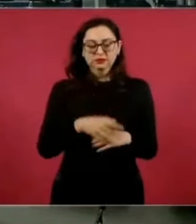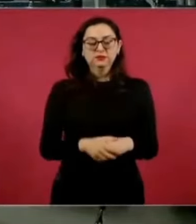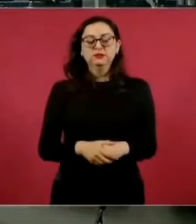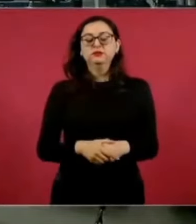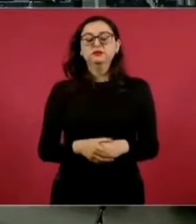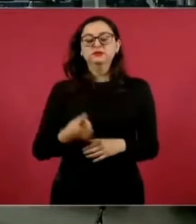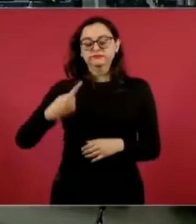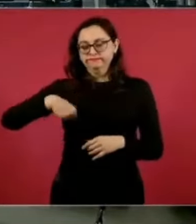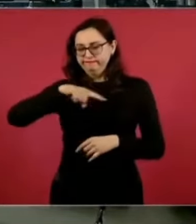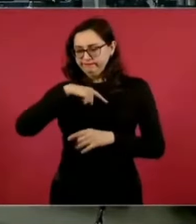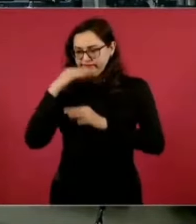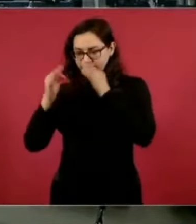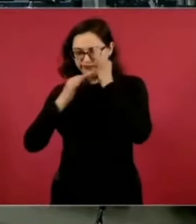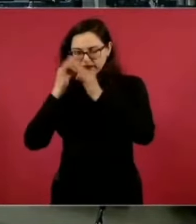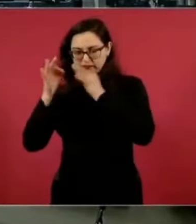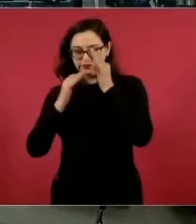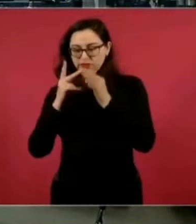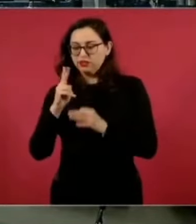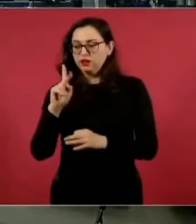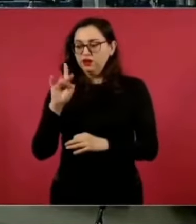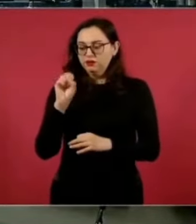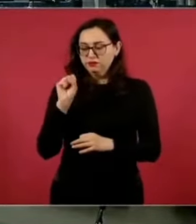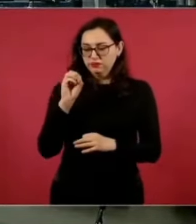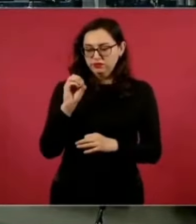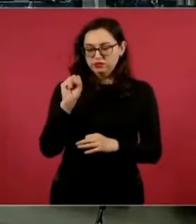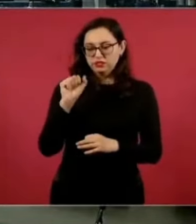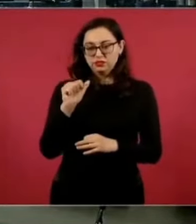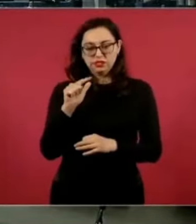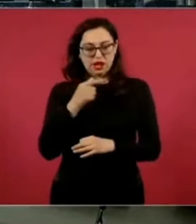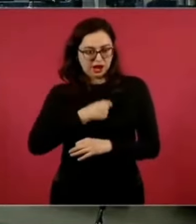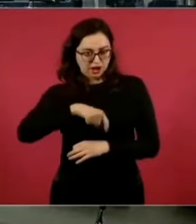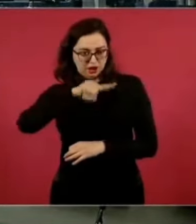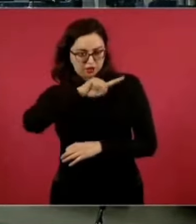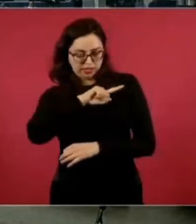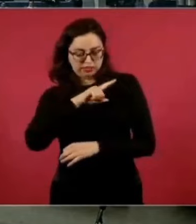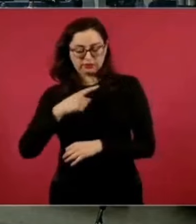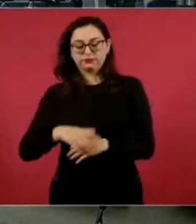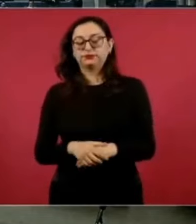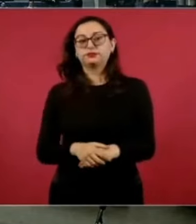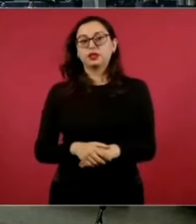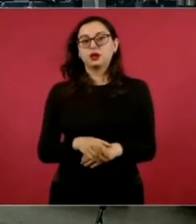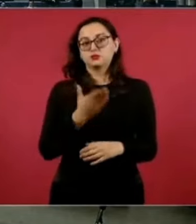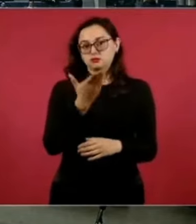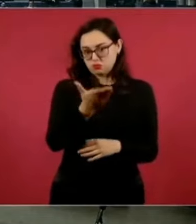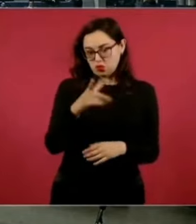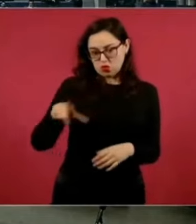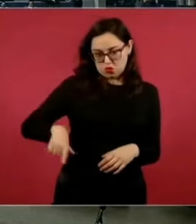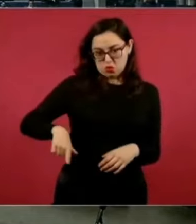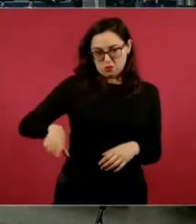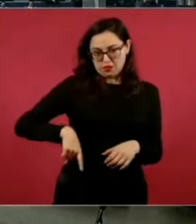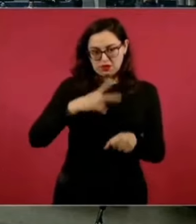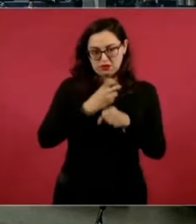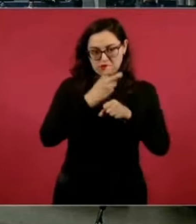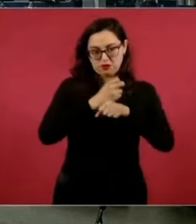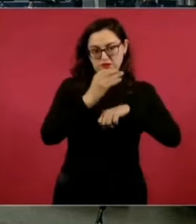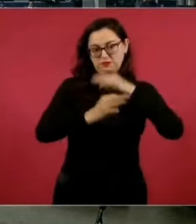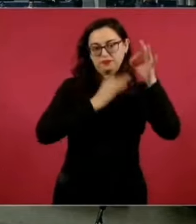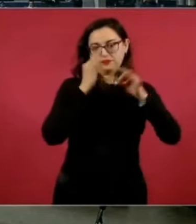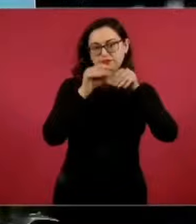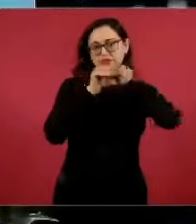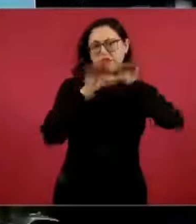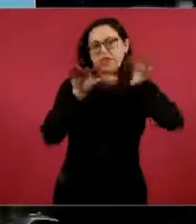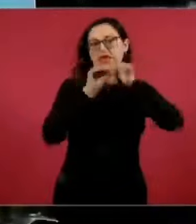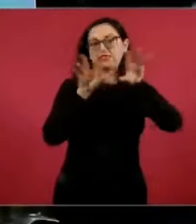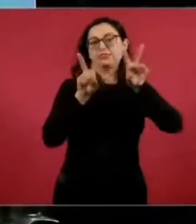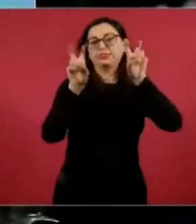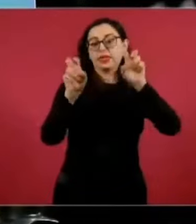saludable eh hemos eh creado una subcampo de la que ustedes tienen eh para el control de las drogas